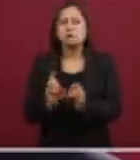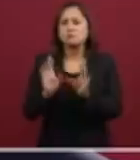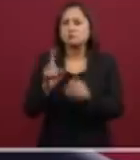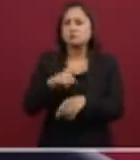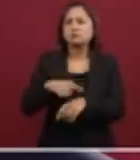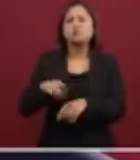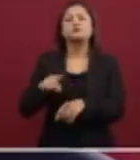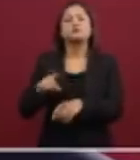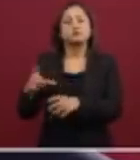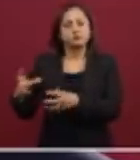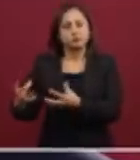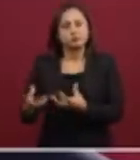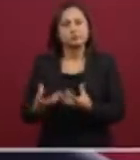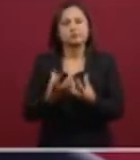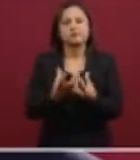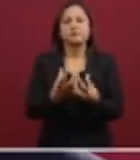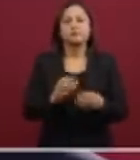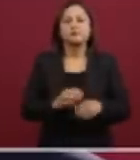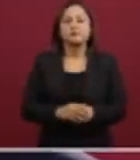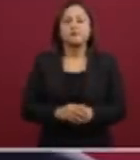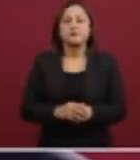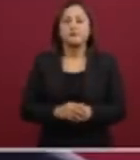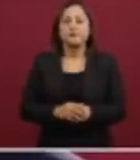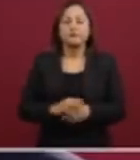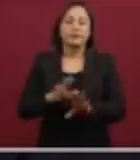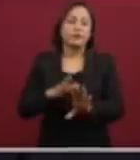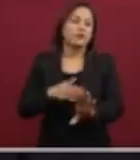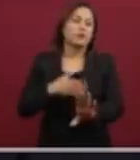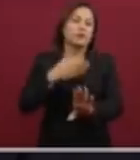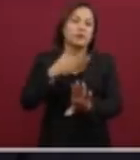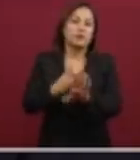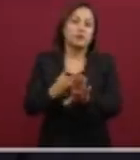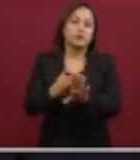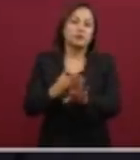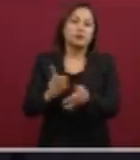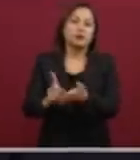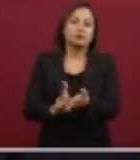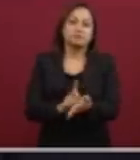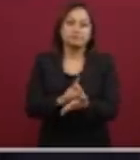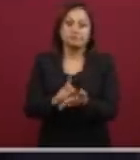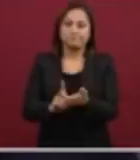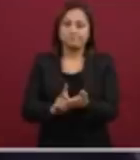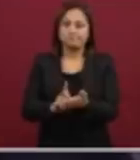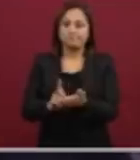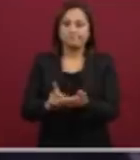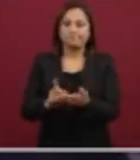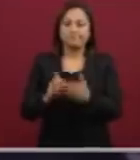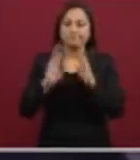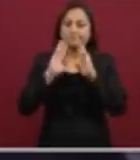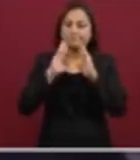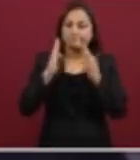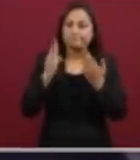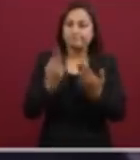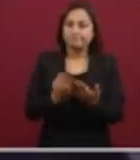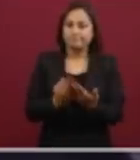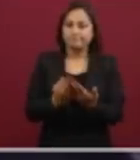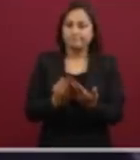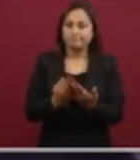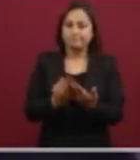solo para el combate al narcotráfico, no para la seguridad